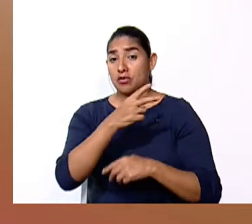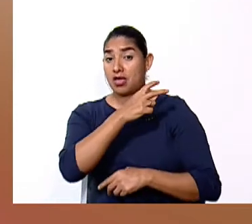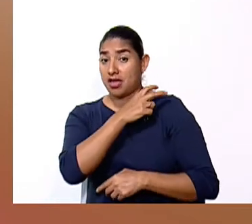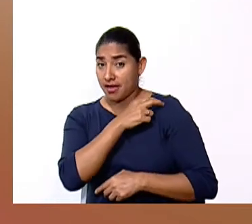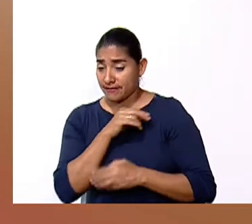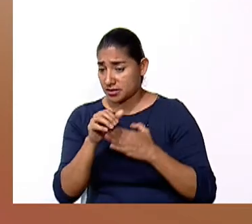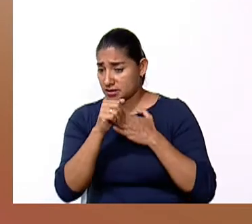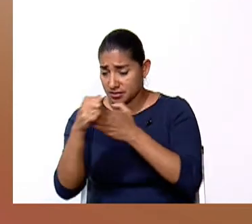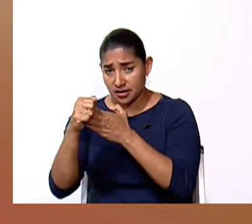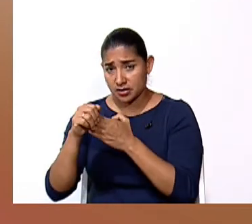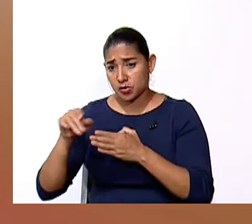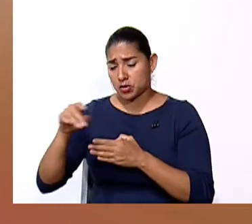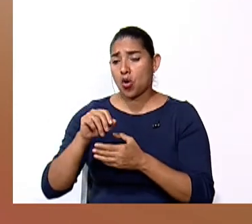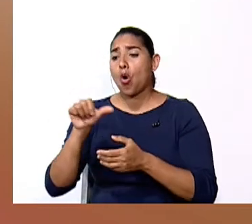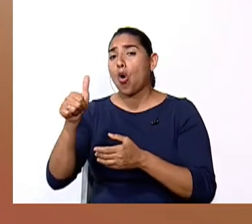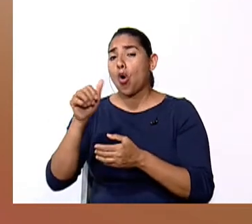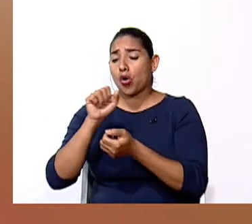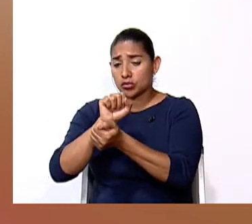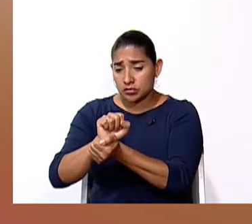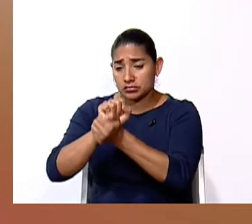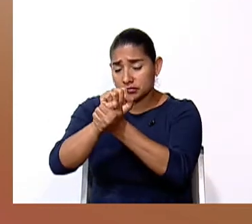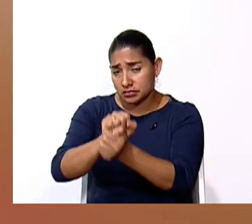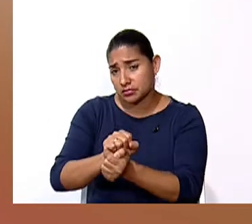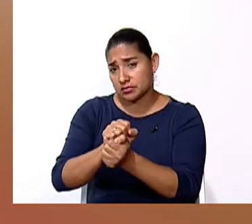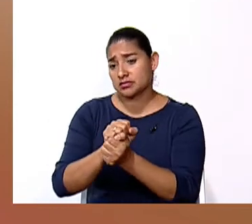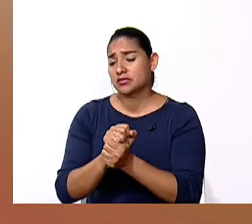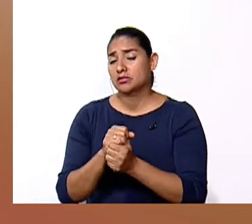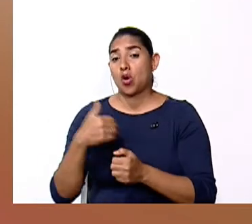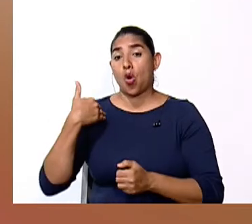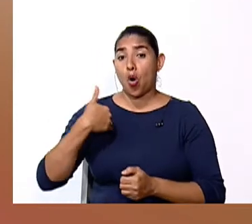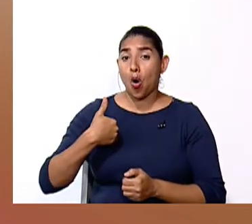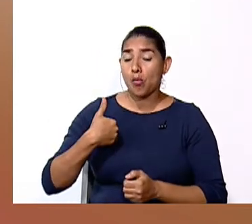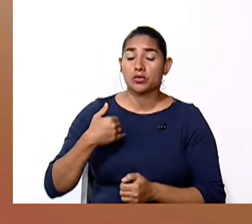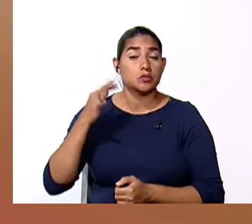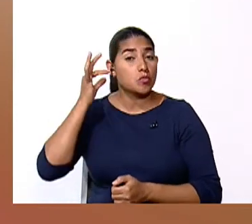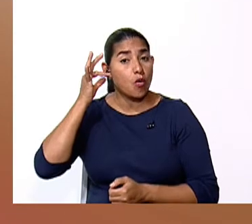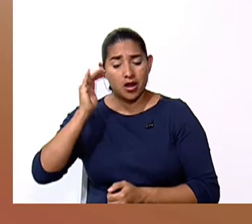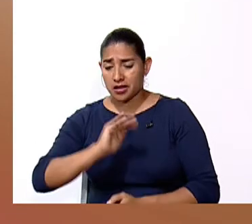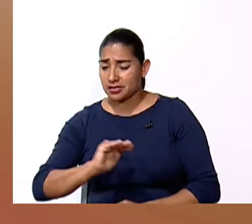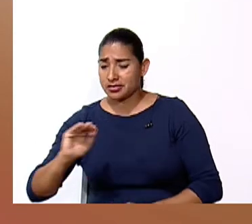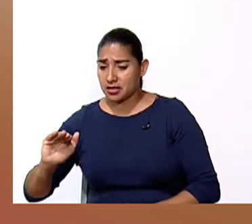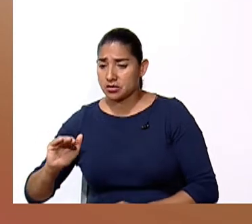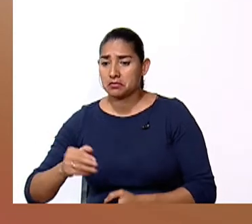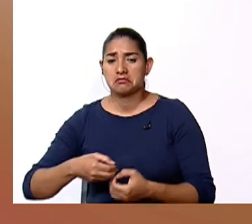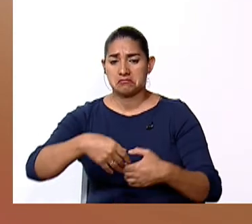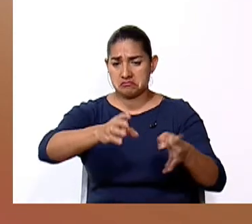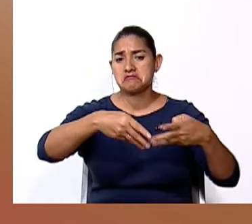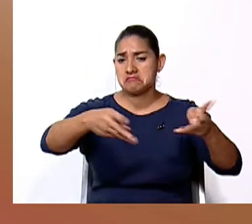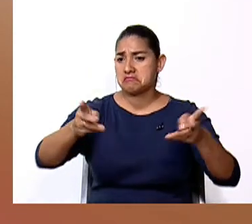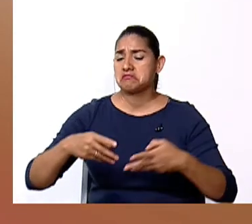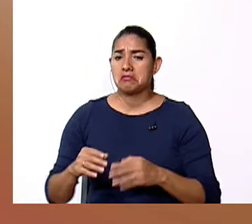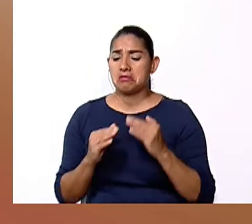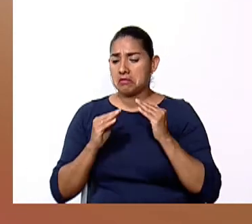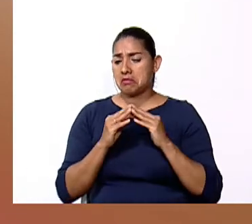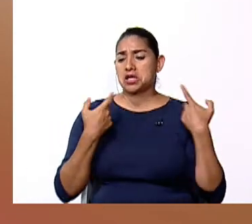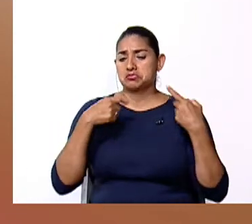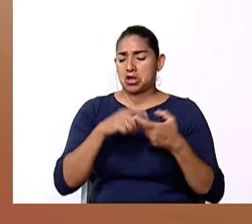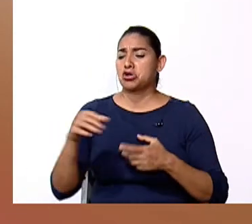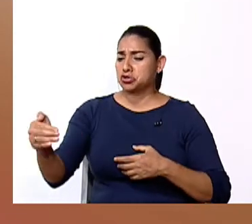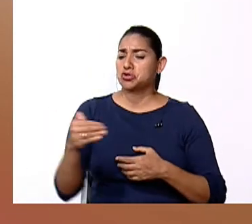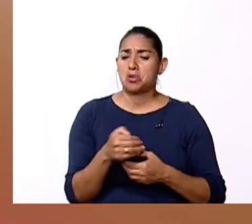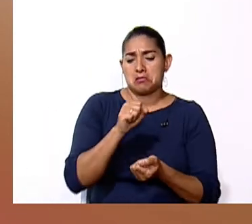Él los apresó porque quería y les exigía que le entregaran el oro. Lo que pasa es que ellos decían